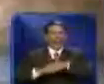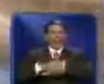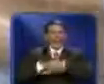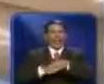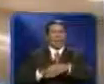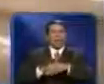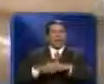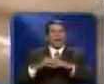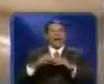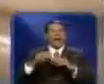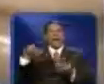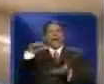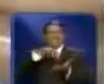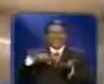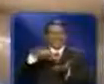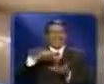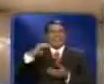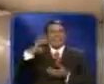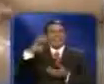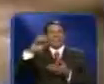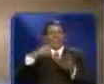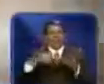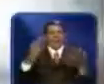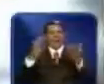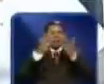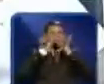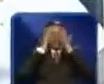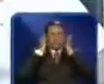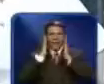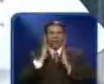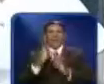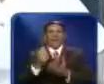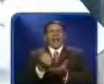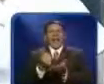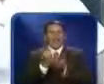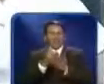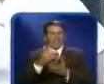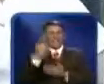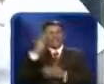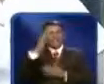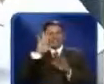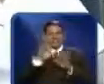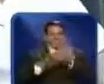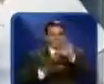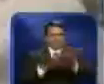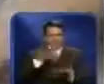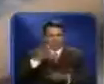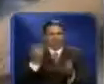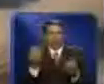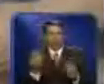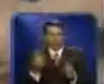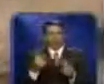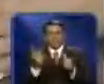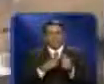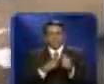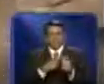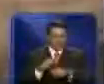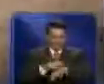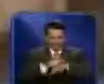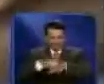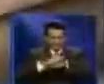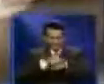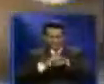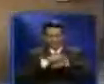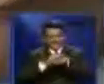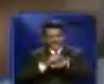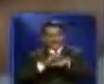aceites de mandarina son utilizados durante el proceso. Se realiza en tres pasos. Lo primero que hacemos es una exfoliación. Luego de realizar esta